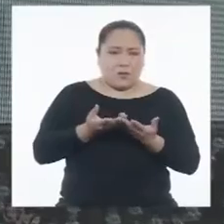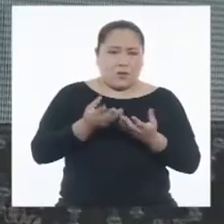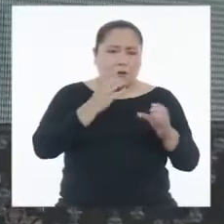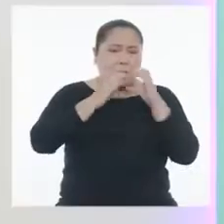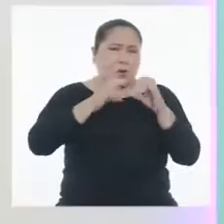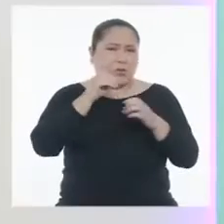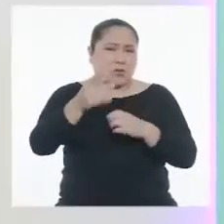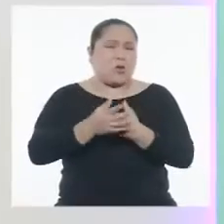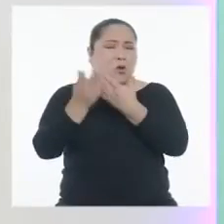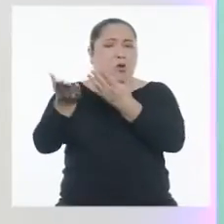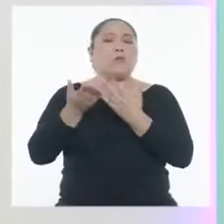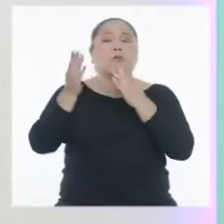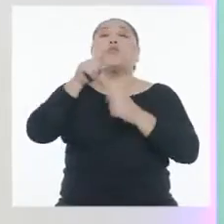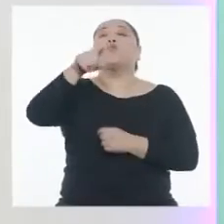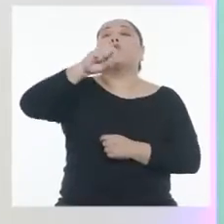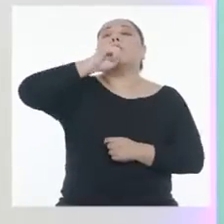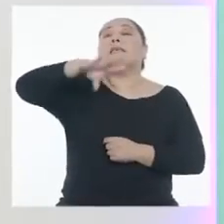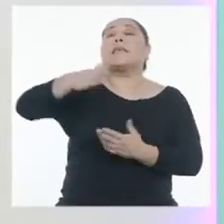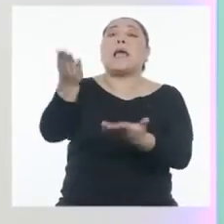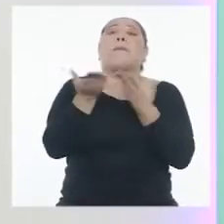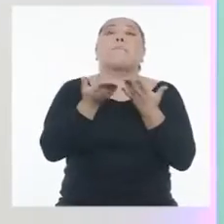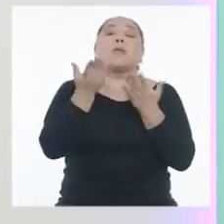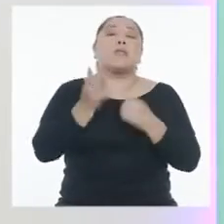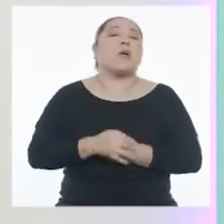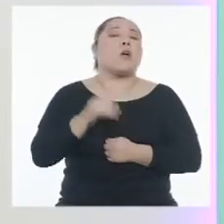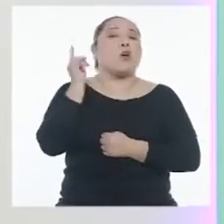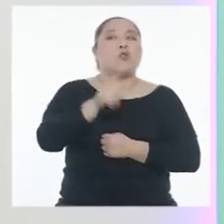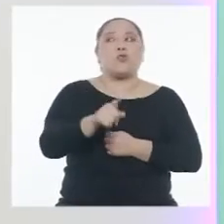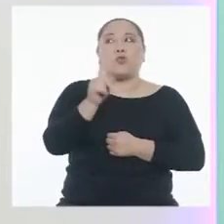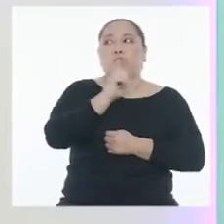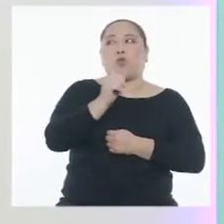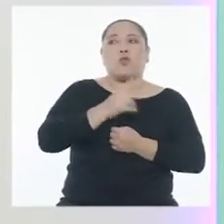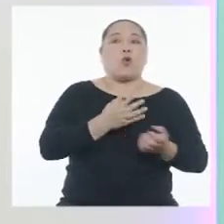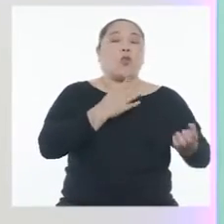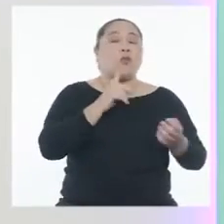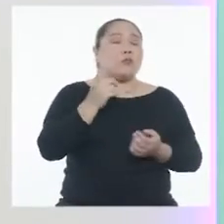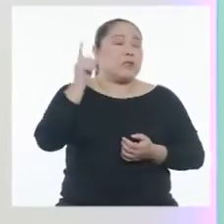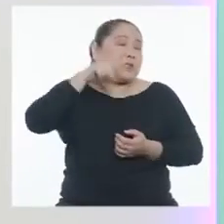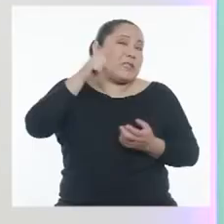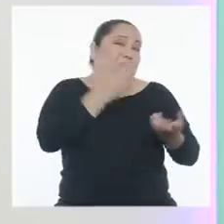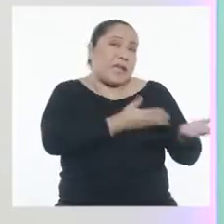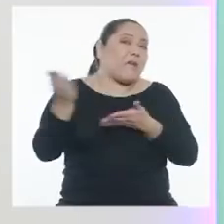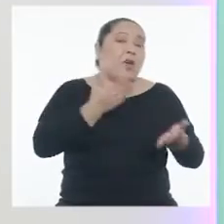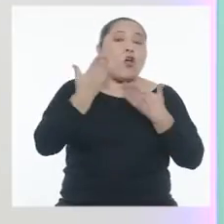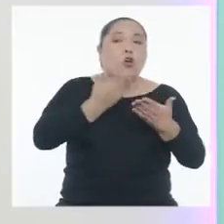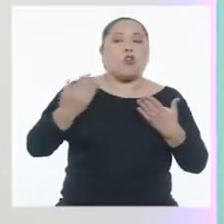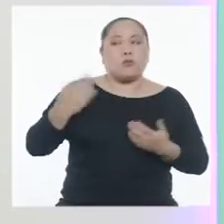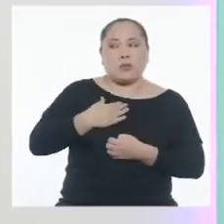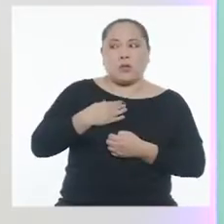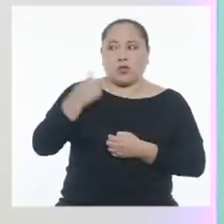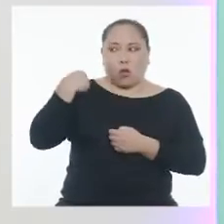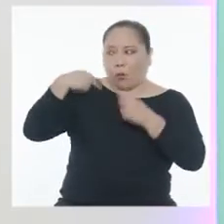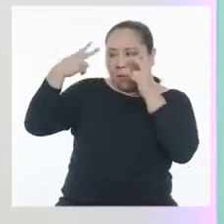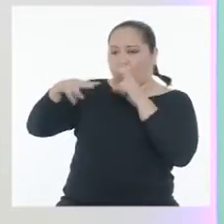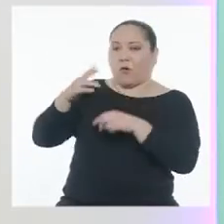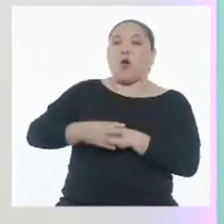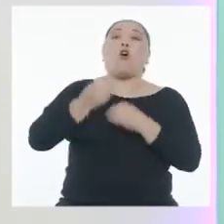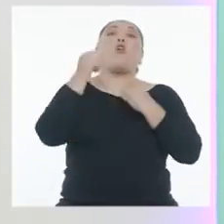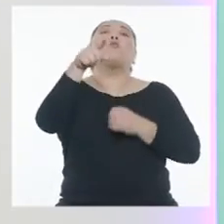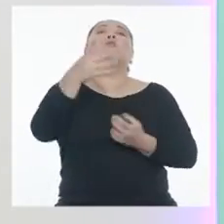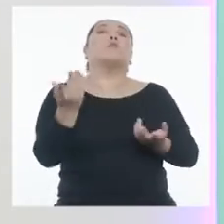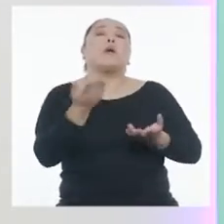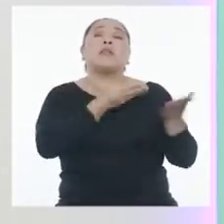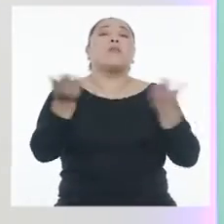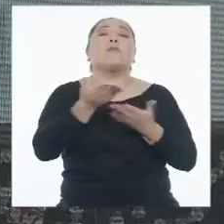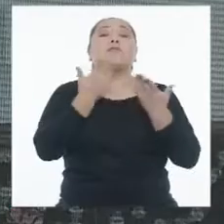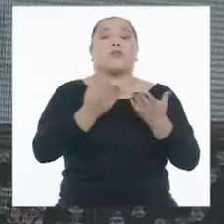invitados? Si dice que es nuestro invitado, entonces no debió llevarse nuestras cosas a nuestras espaldas. Díganos, ¿cómo se llama